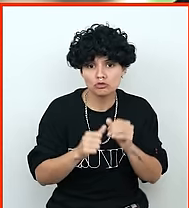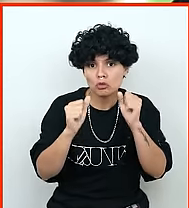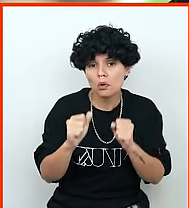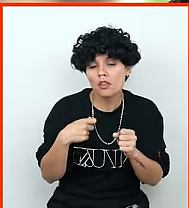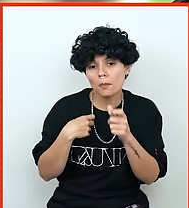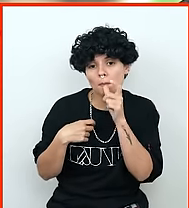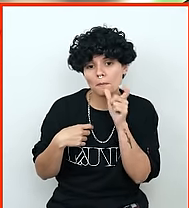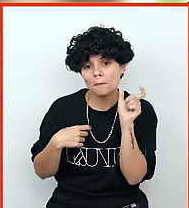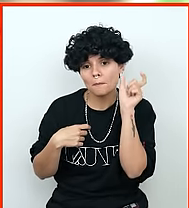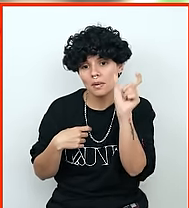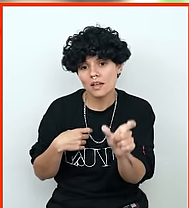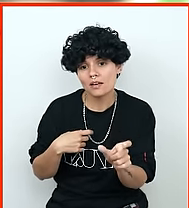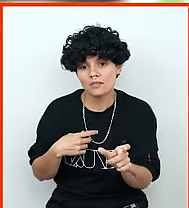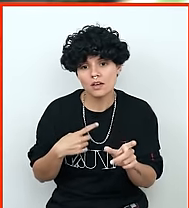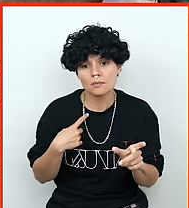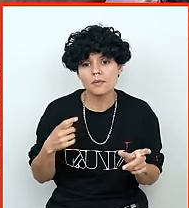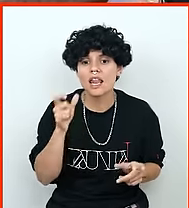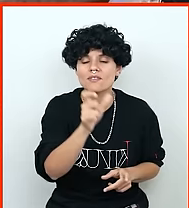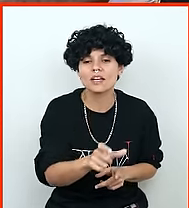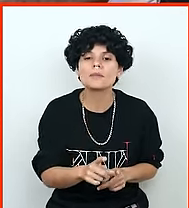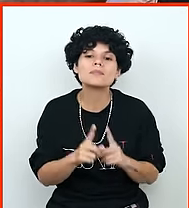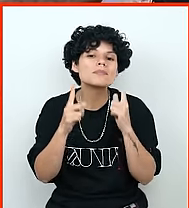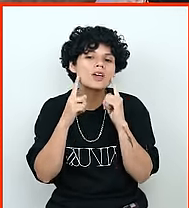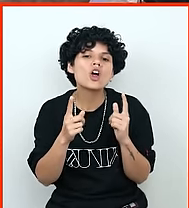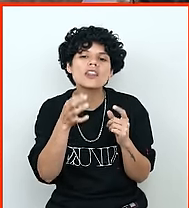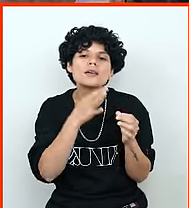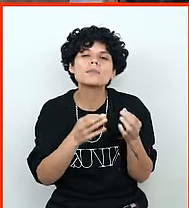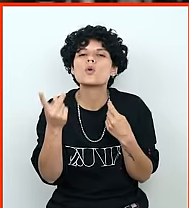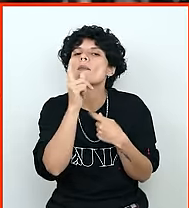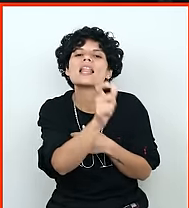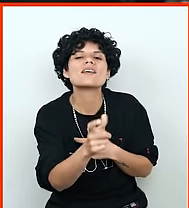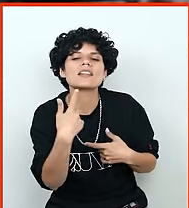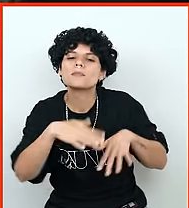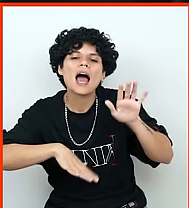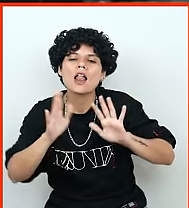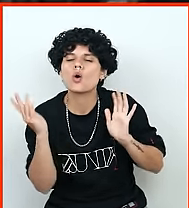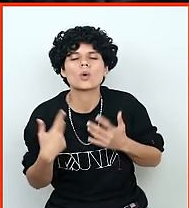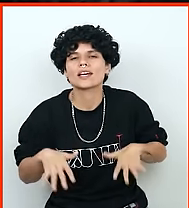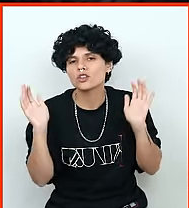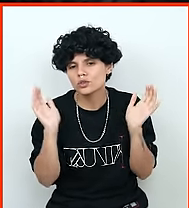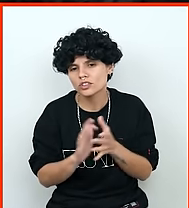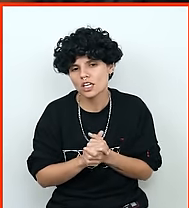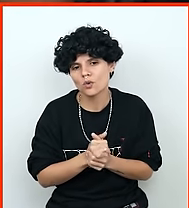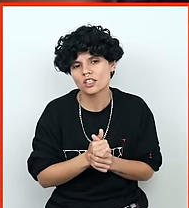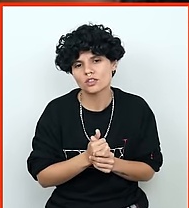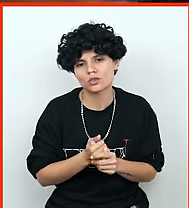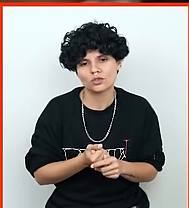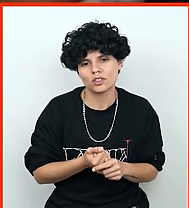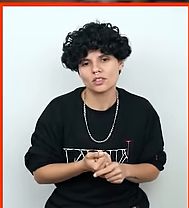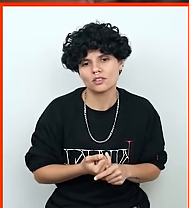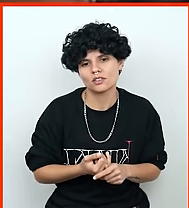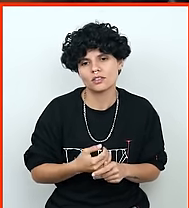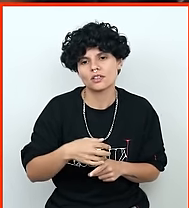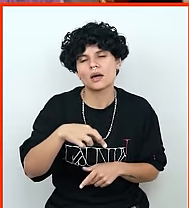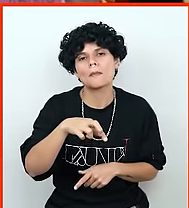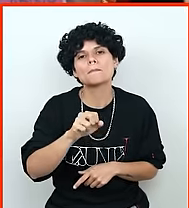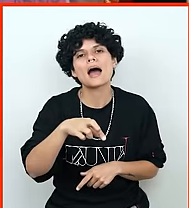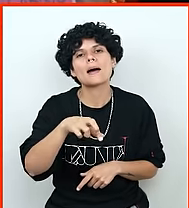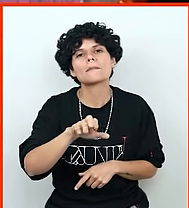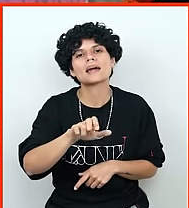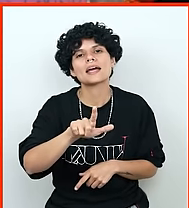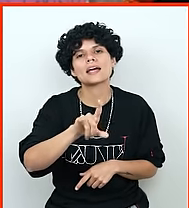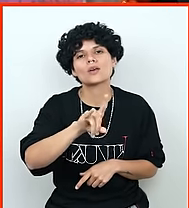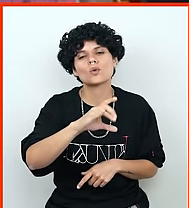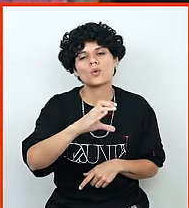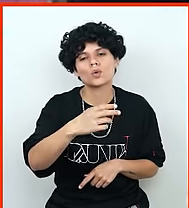una palabra, sí, objeto. Sí que tenemos un beatbox. Te voy a hacer a capela, pero dame algo, pues dame algo con qué trabajar. Dime una palabra, dime algo, pues, para yo tomarlo de ahí.